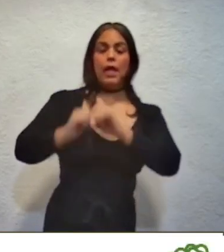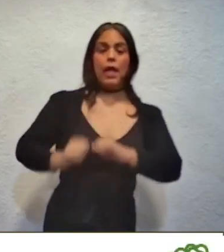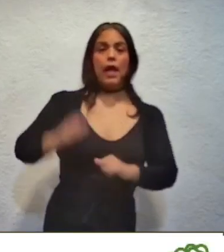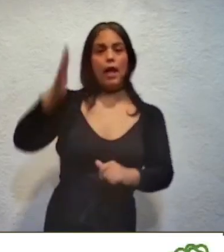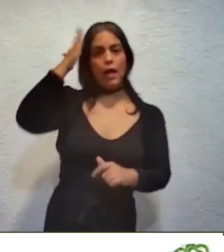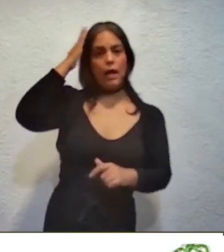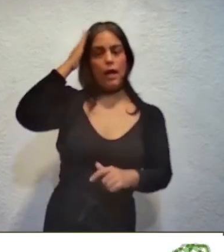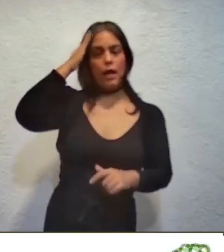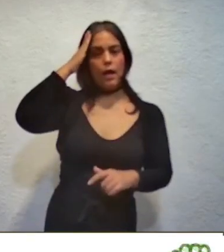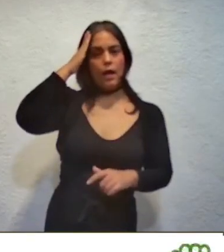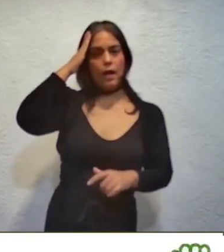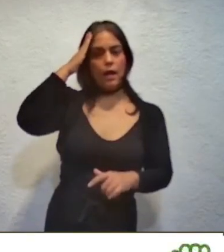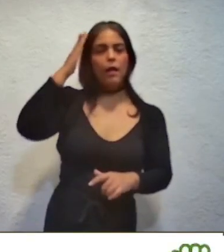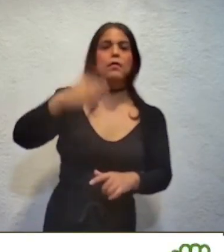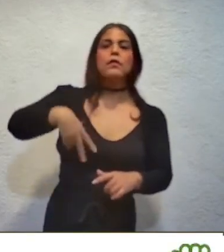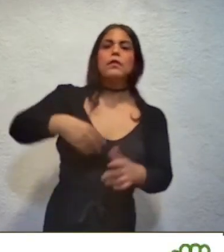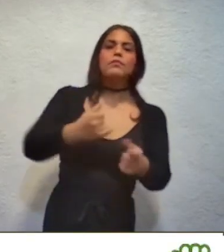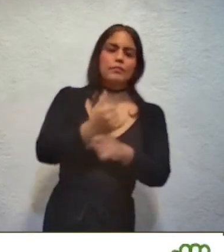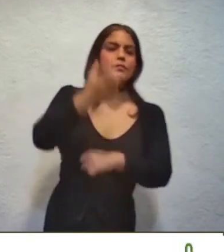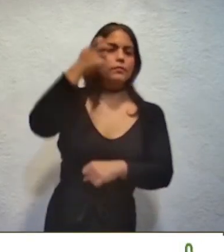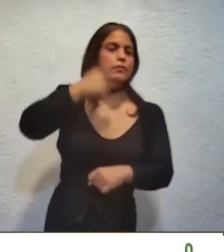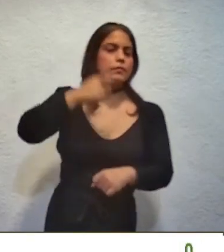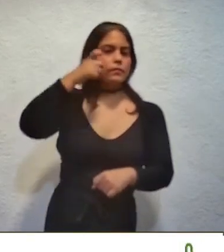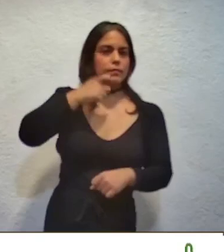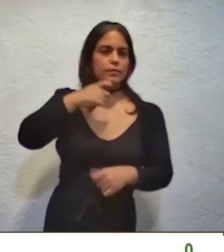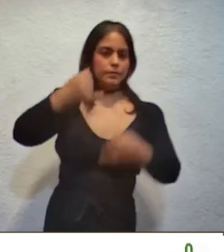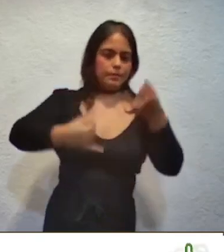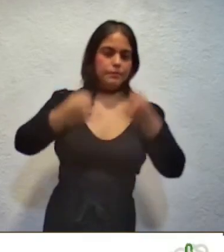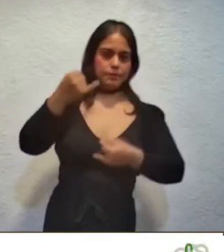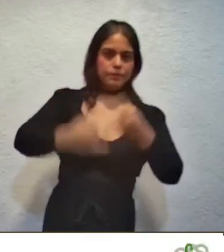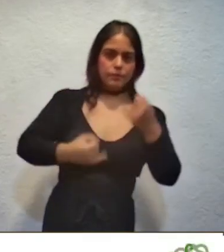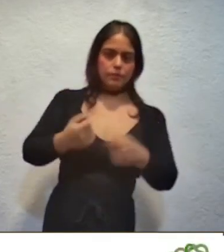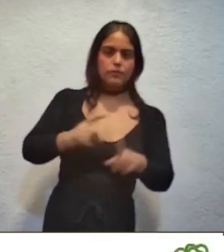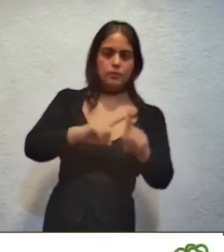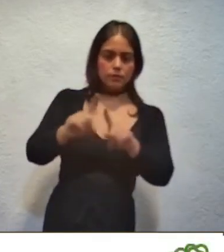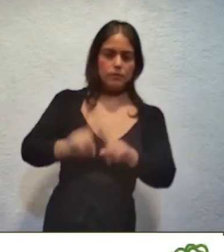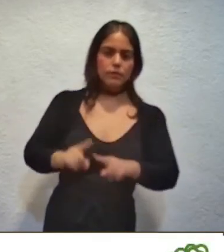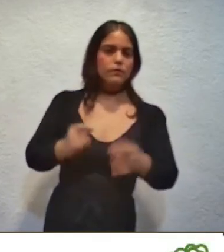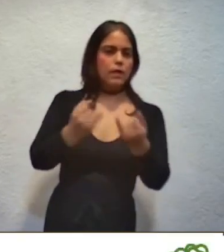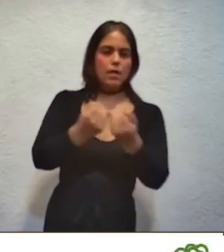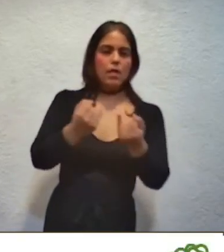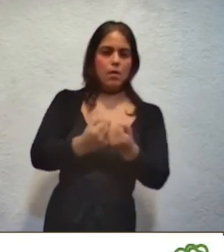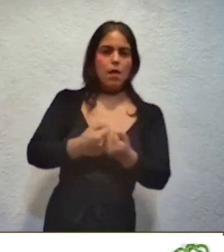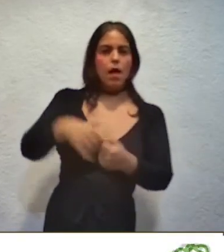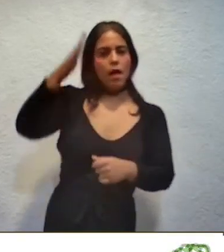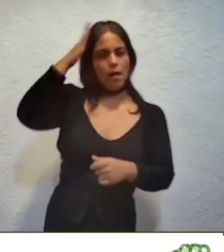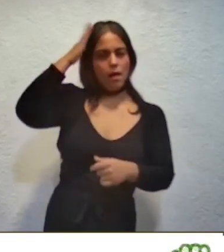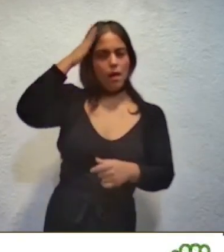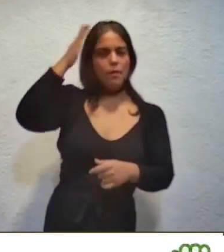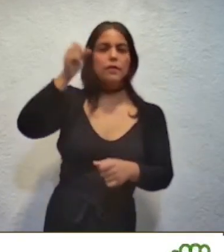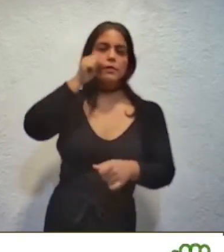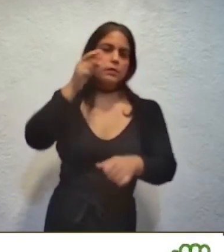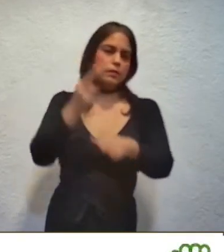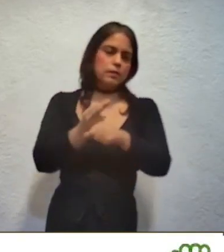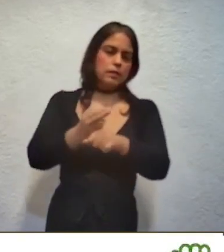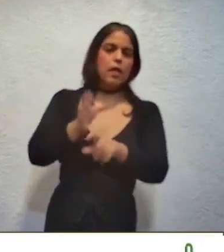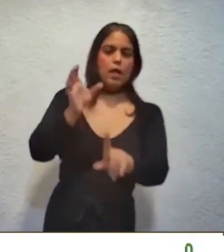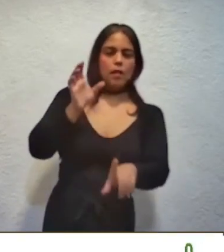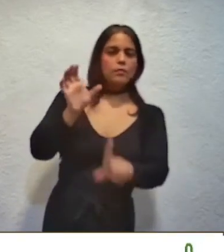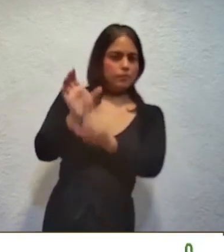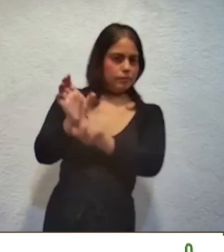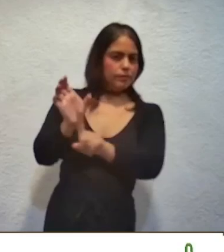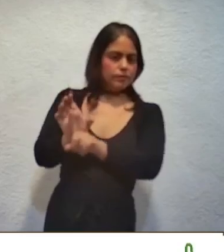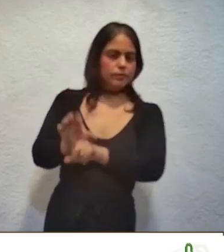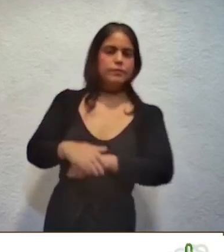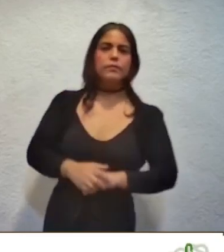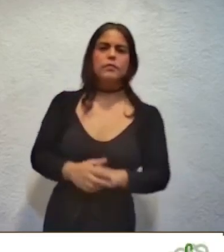Poder Ejecutivo del Estado de Guerrero, encargada de la Secretaría General de Gobierno del Estado de Guerrero y secretario de Seguridad Pública del Estado de Guerrero